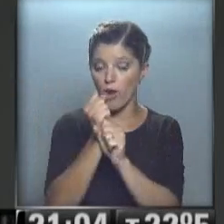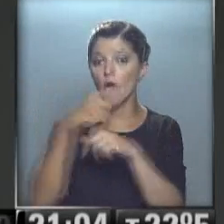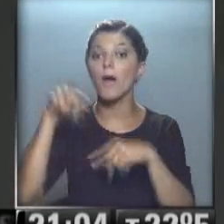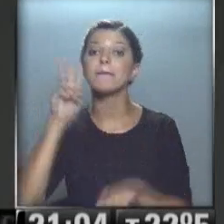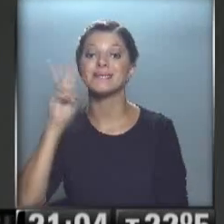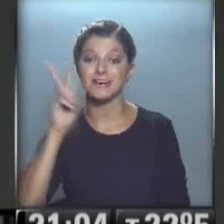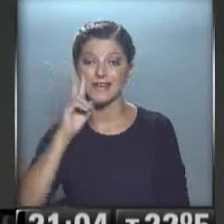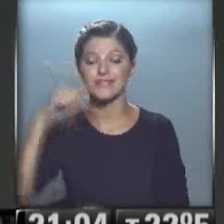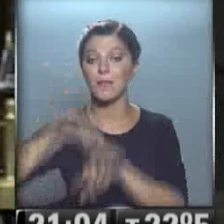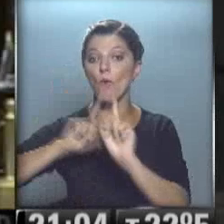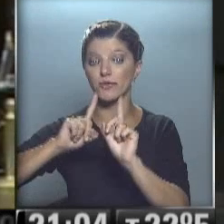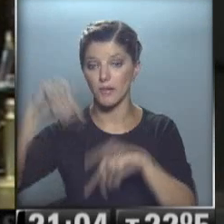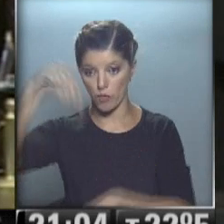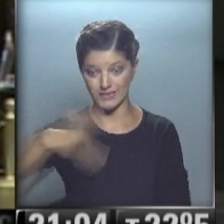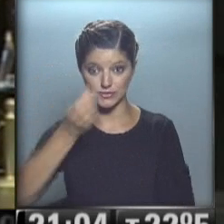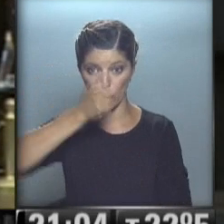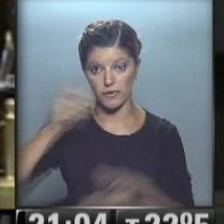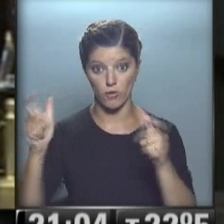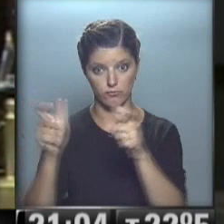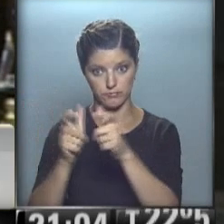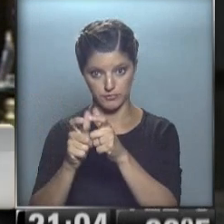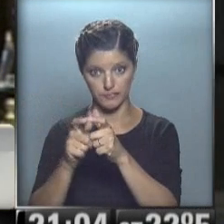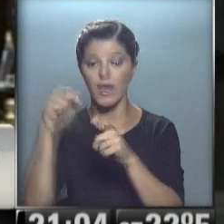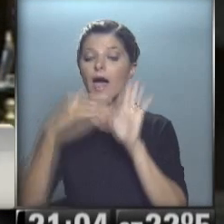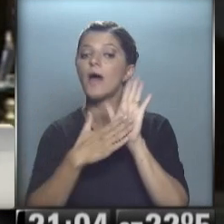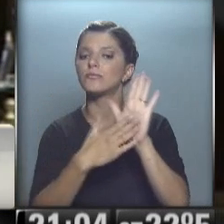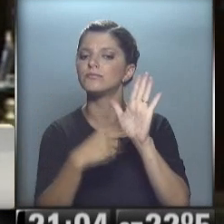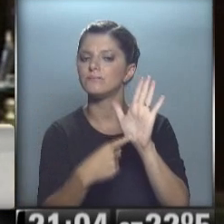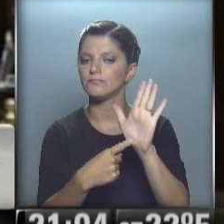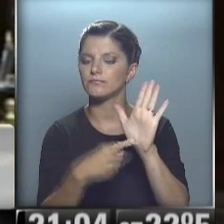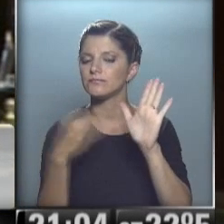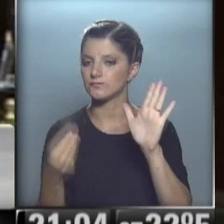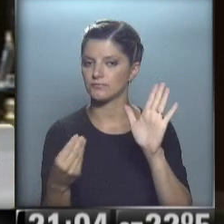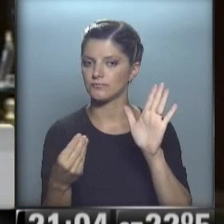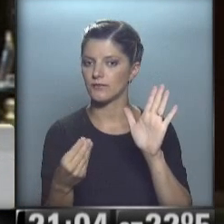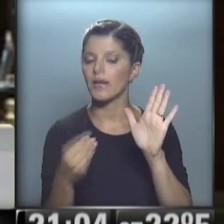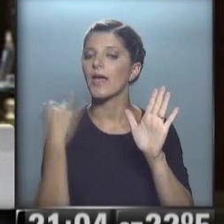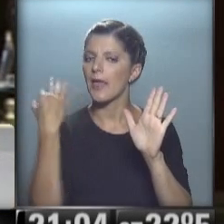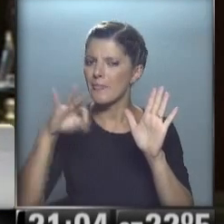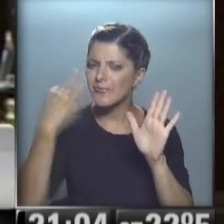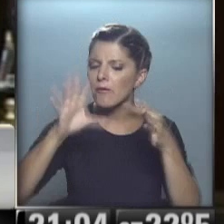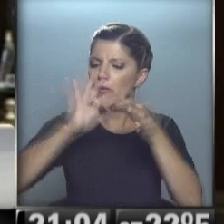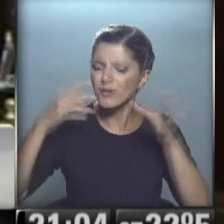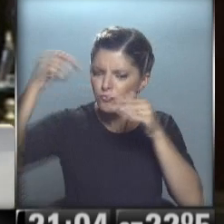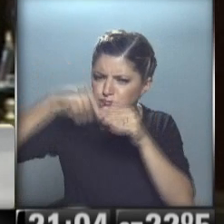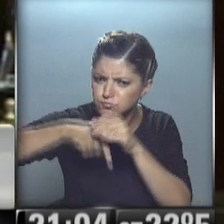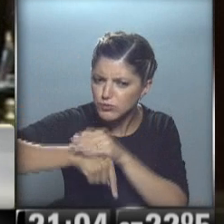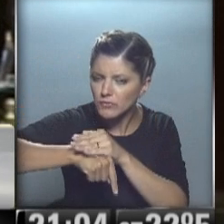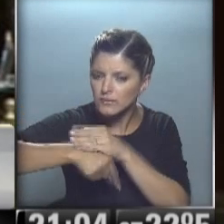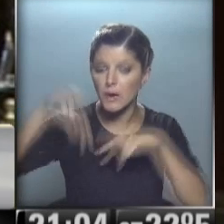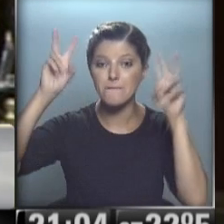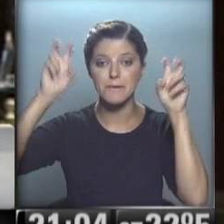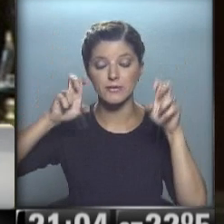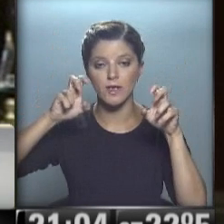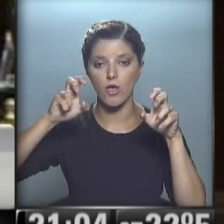encuentro que mantuvieron Durante este fin de semana allí lo que señalan entre otras cosas es que se debe profundizar la democracia en el contexto de un nuevo